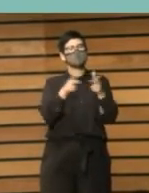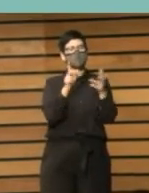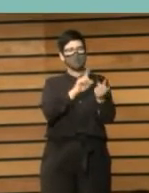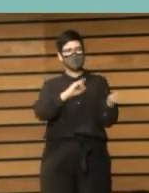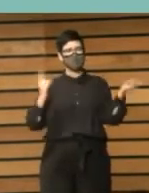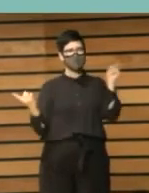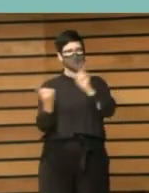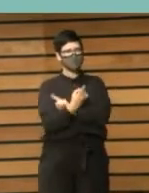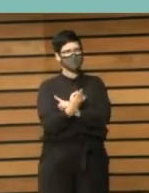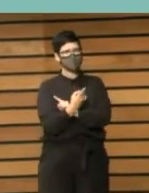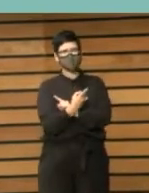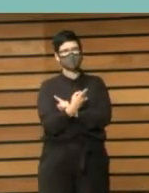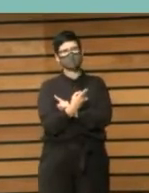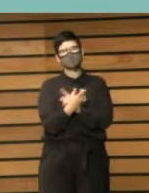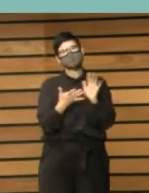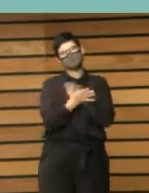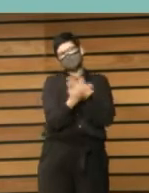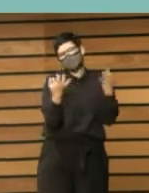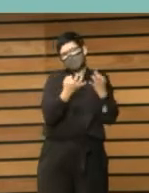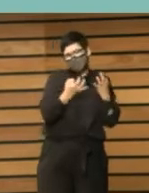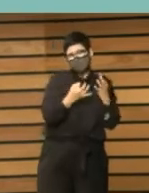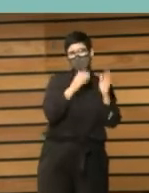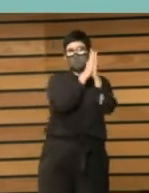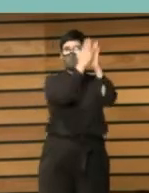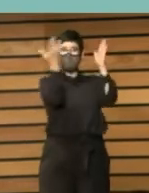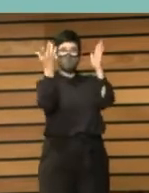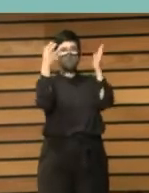ese cambio social? ¿Cómo lo veis?